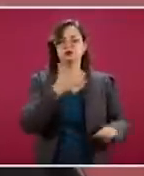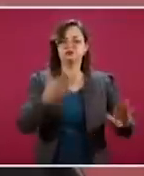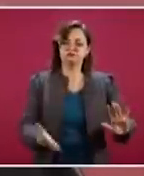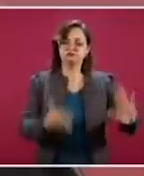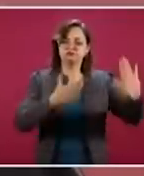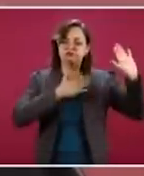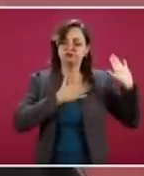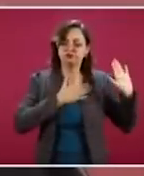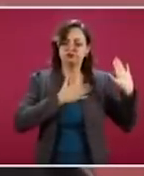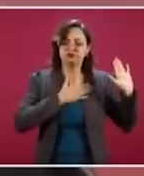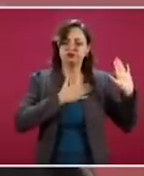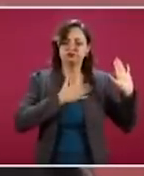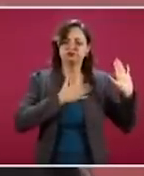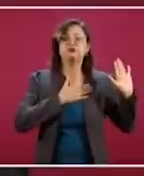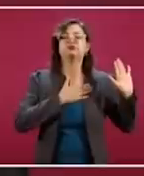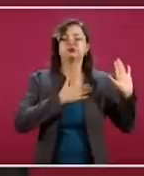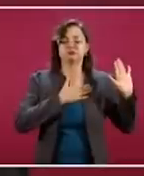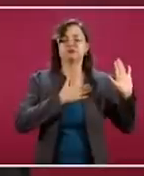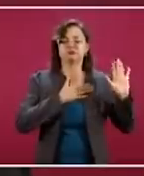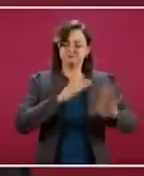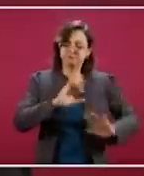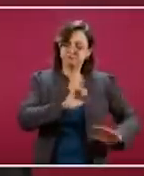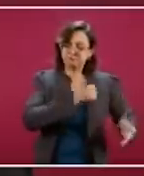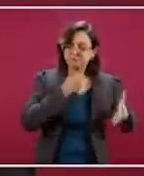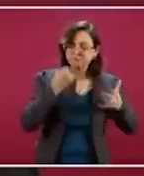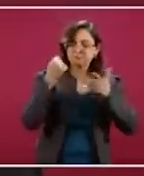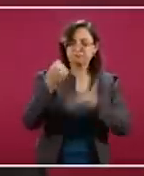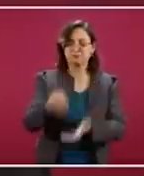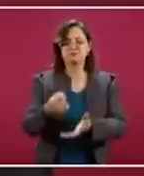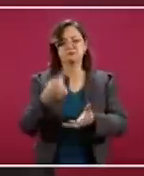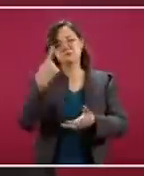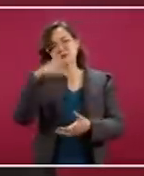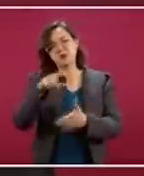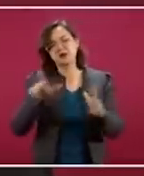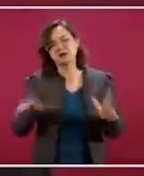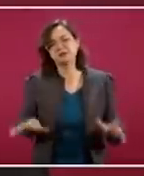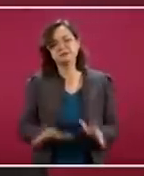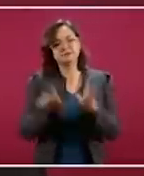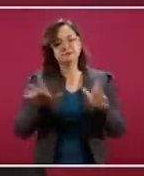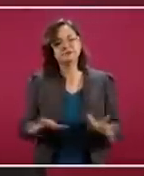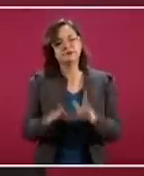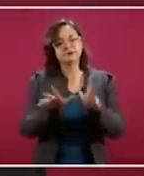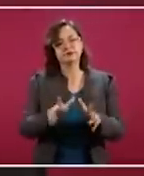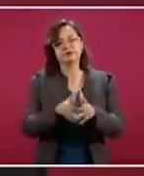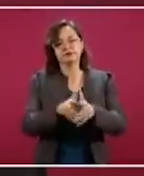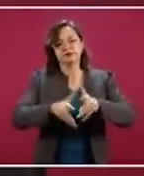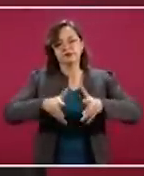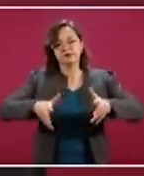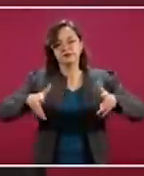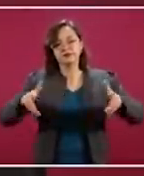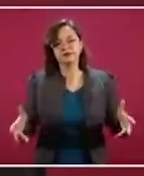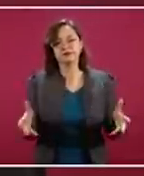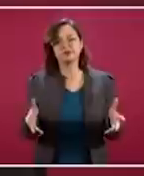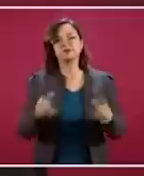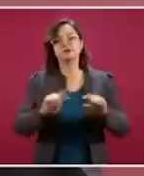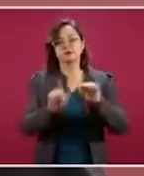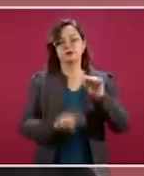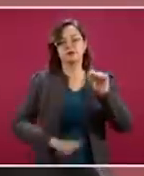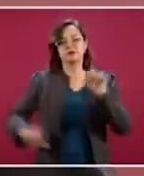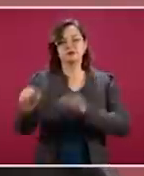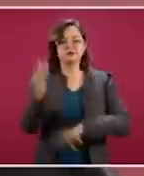sector privado para impulsar el crecimiento de nuestro